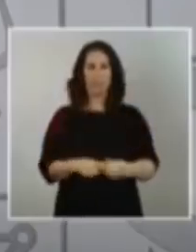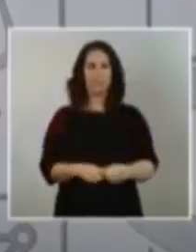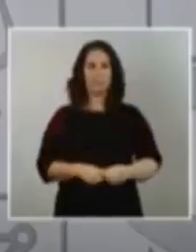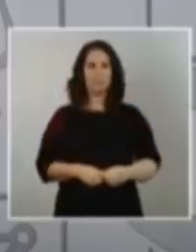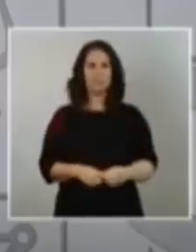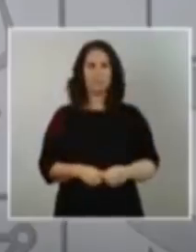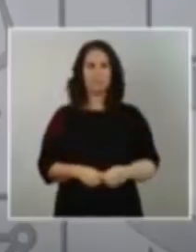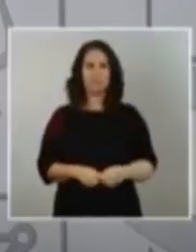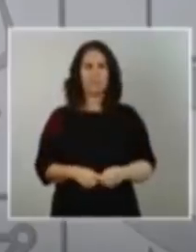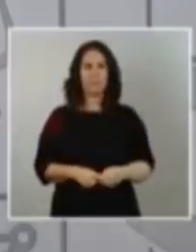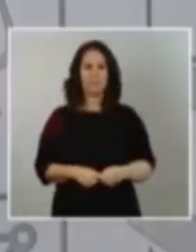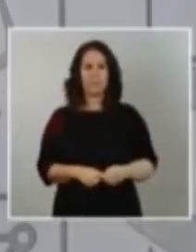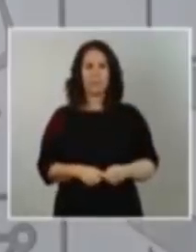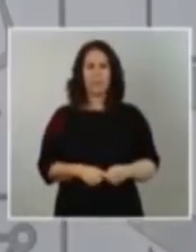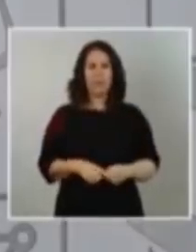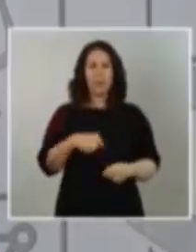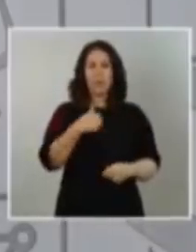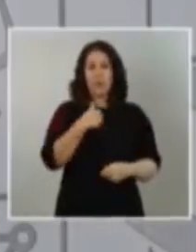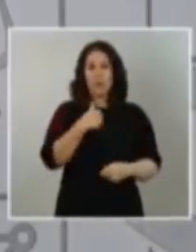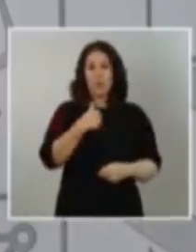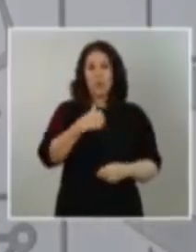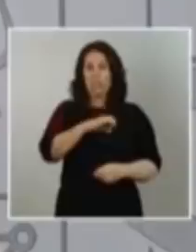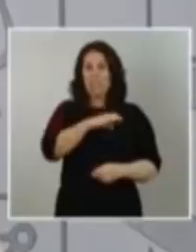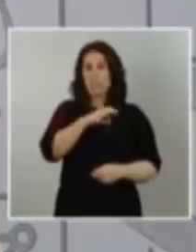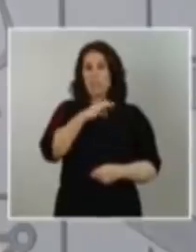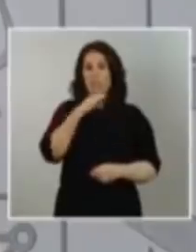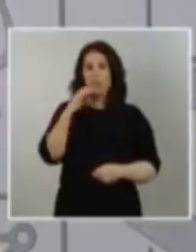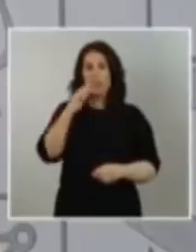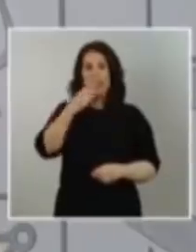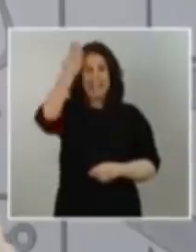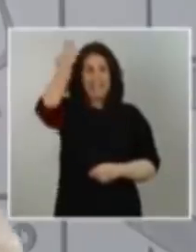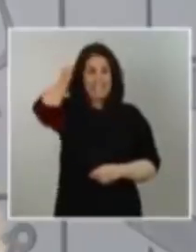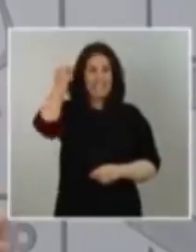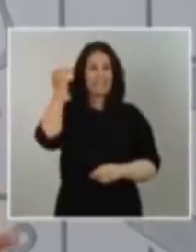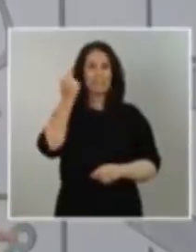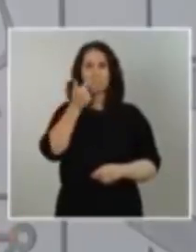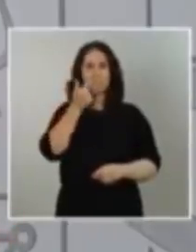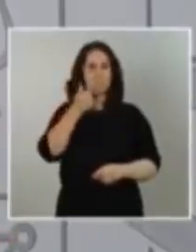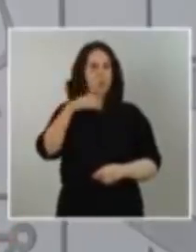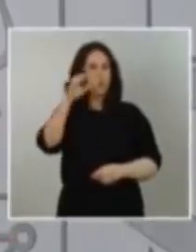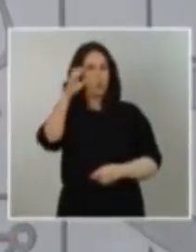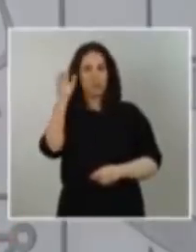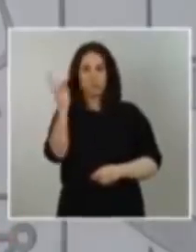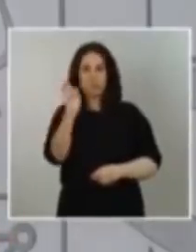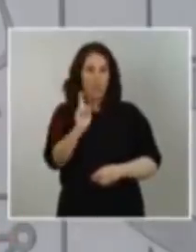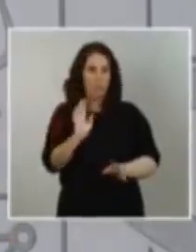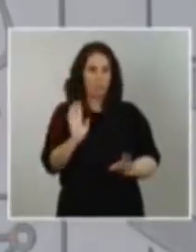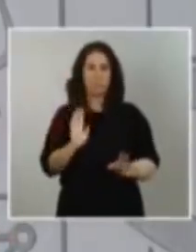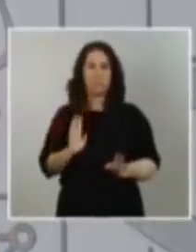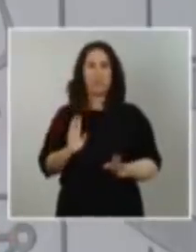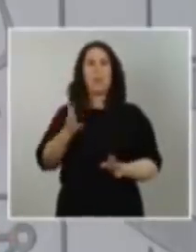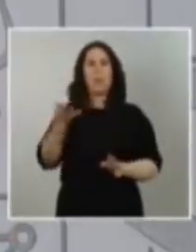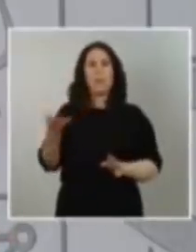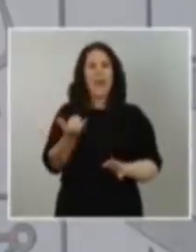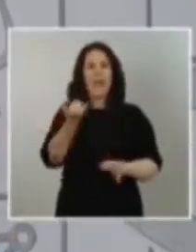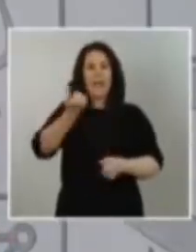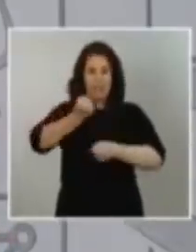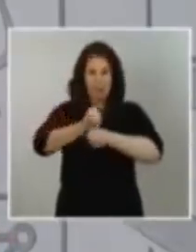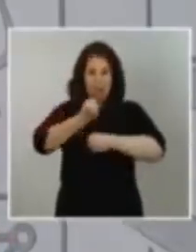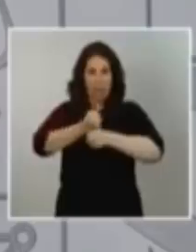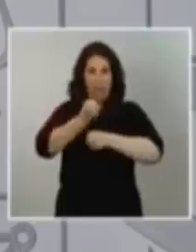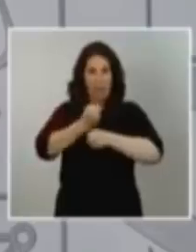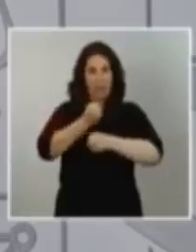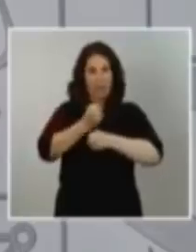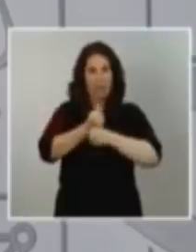no escuchado al señor iglesias exactamente en lo que ha planteado pero solamente decirles la baja laboral fruto de una actuación